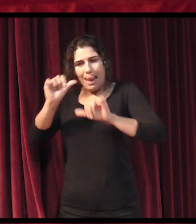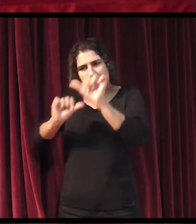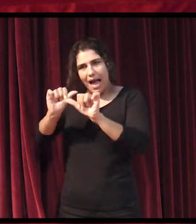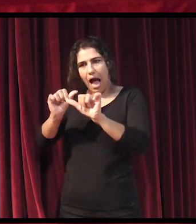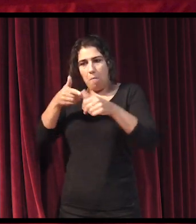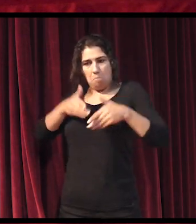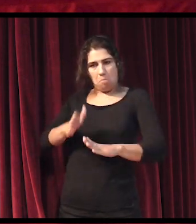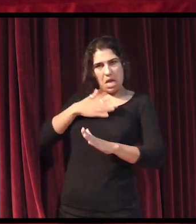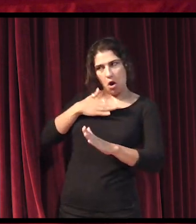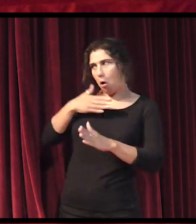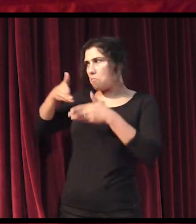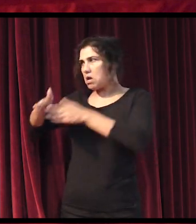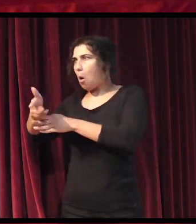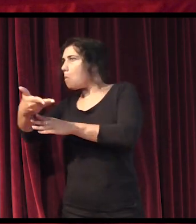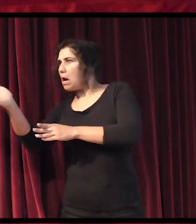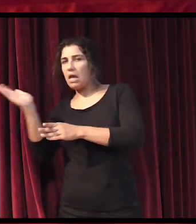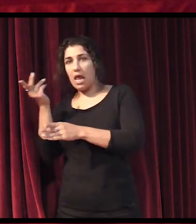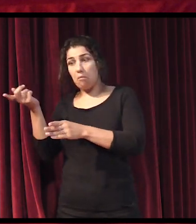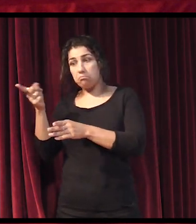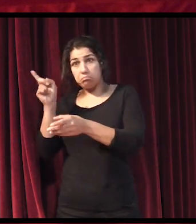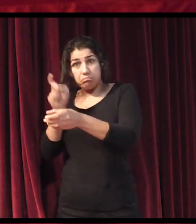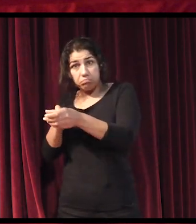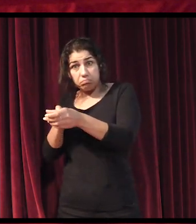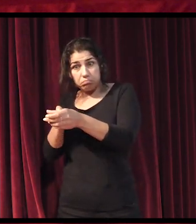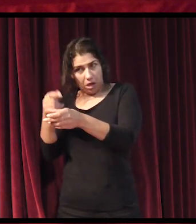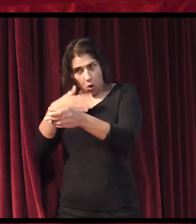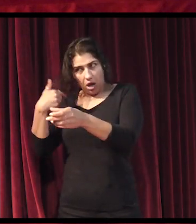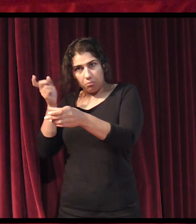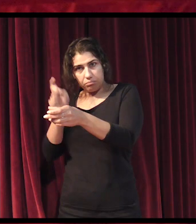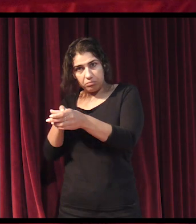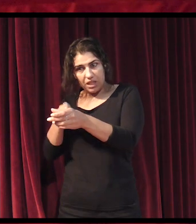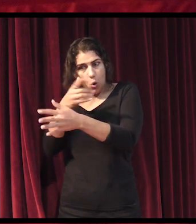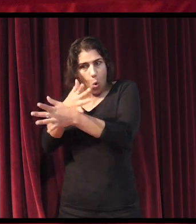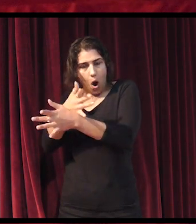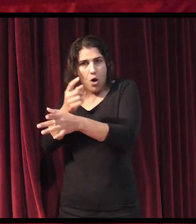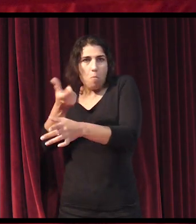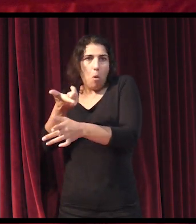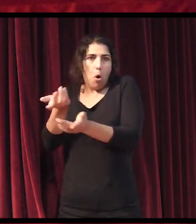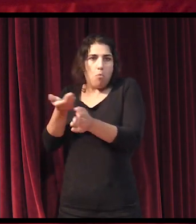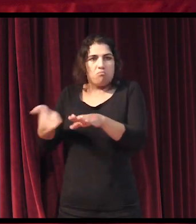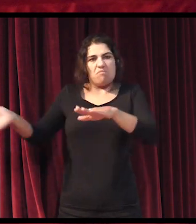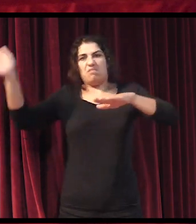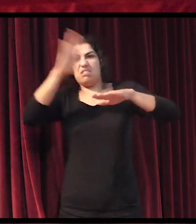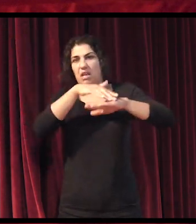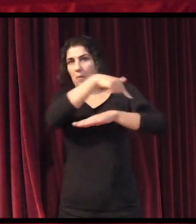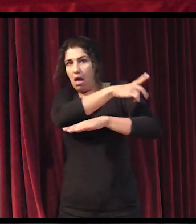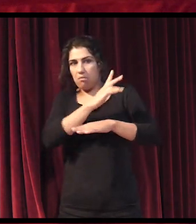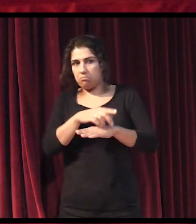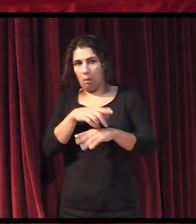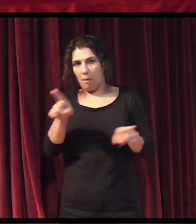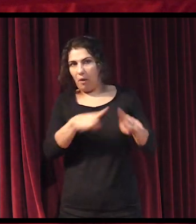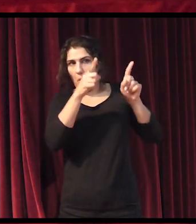hijos e hijas de todas las personas que quisieran jugar pudieran jugar y nos saltáramos por el arco del triunfo